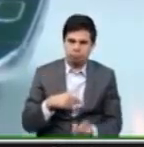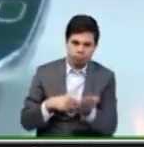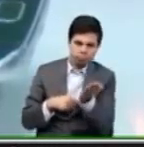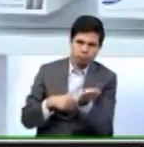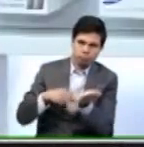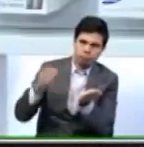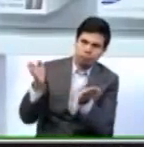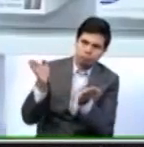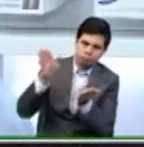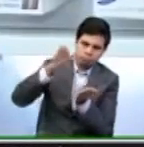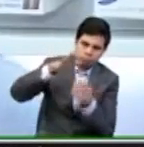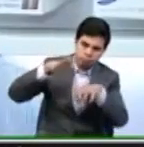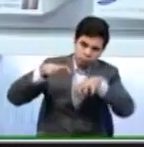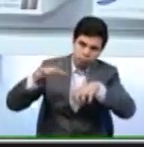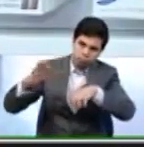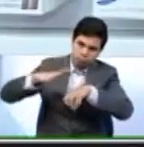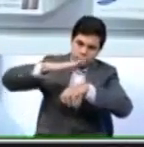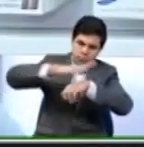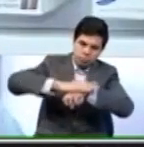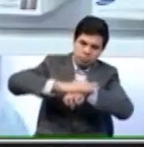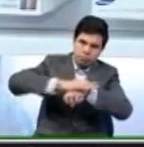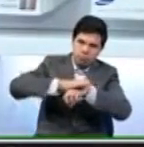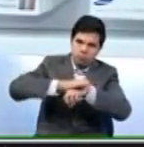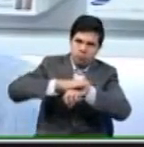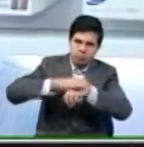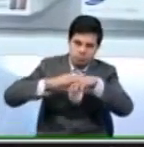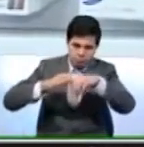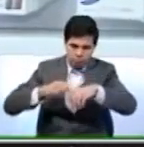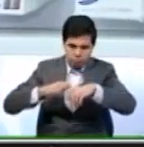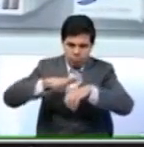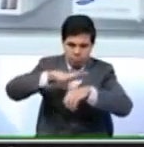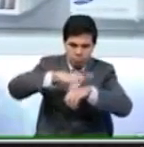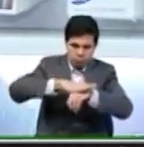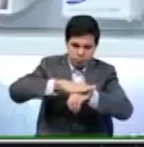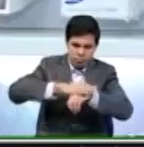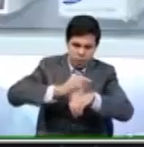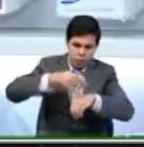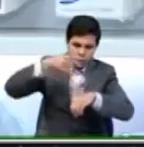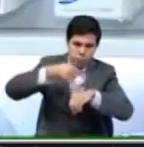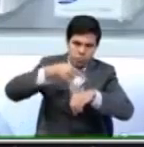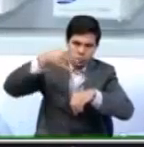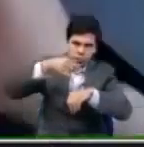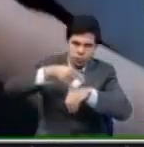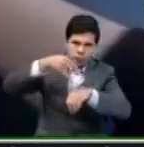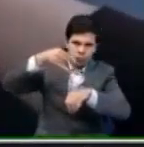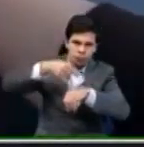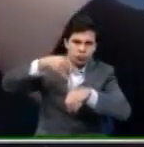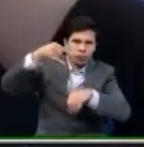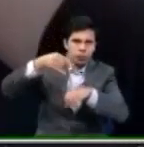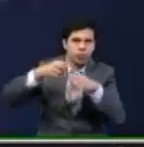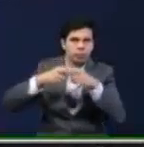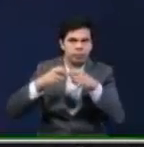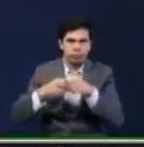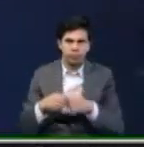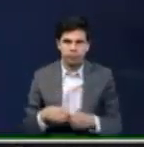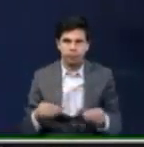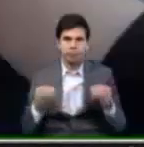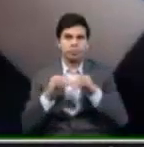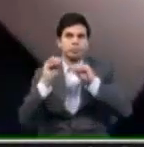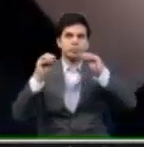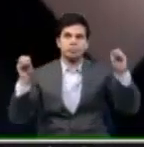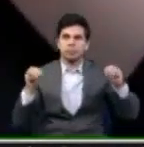nuestro dispositivo, nuestro S6, lo colocamos sobre el cargador inalámbrico y él empieza un proceso de carga. Además, fue lanzada su